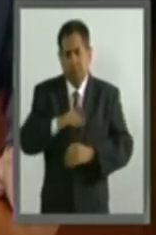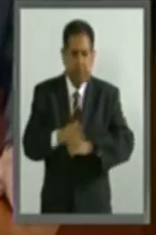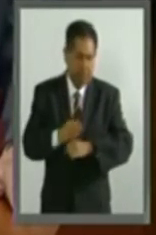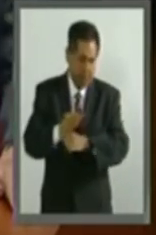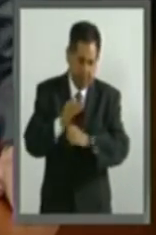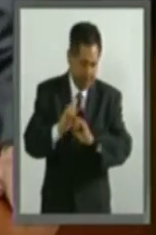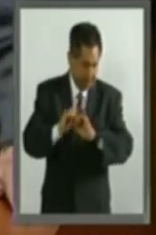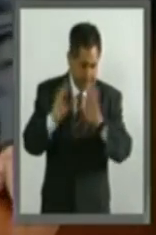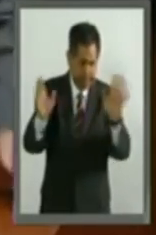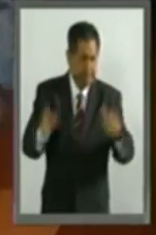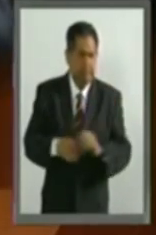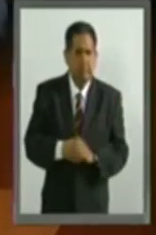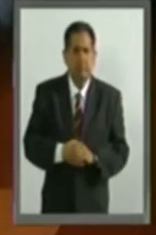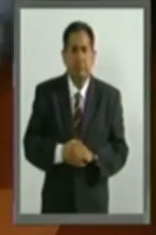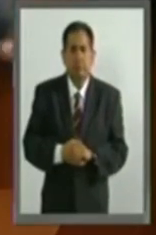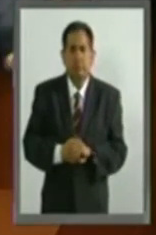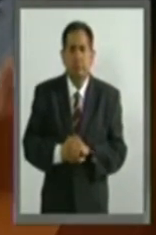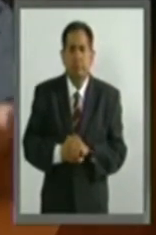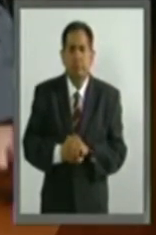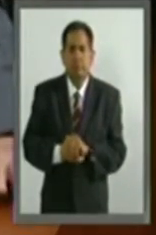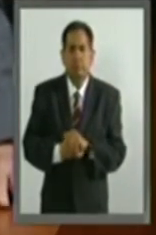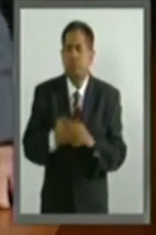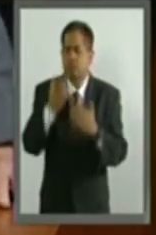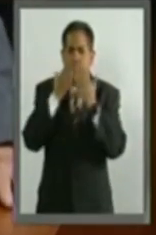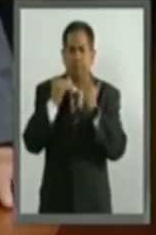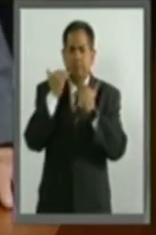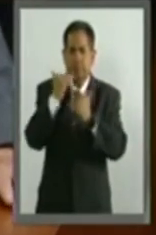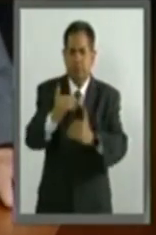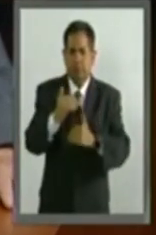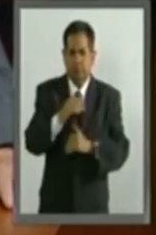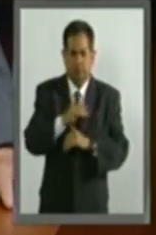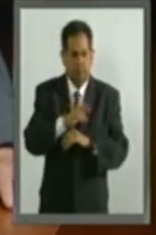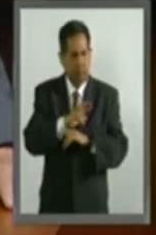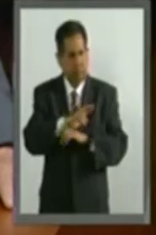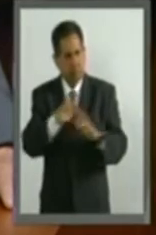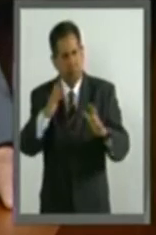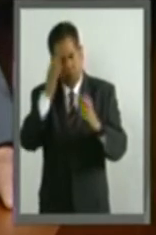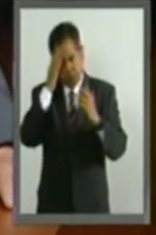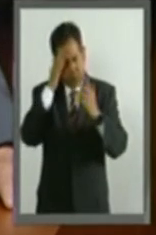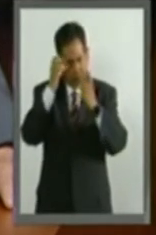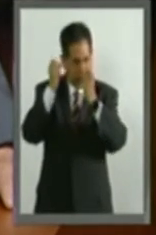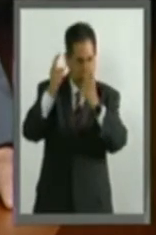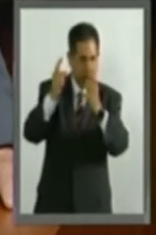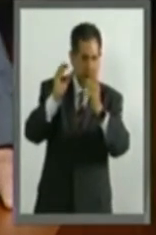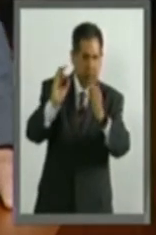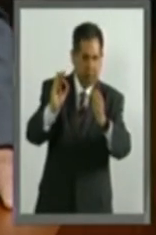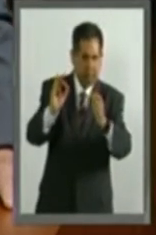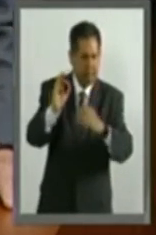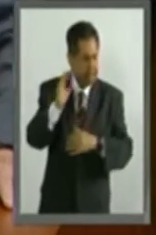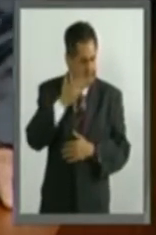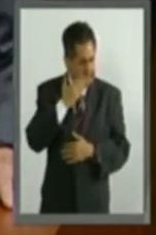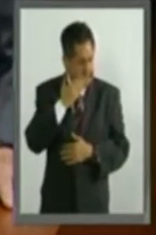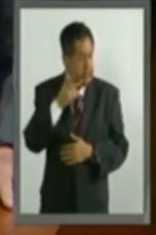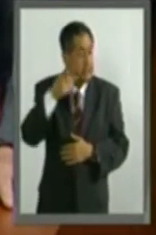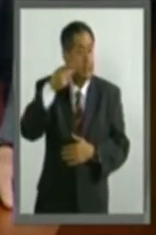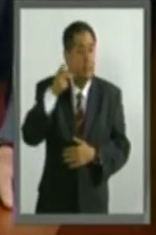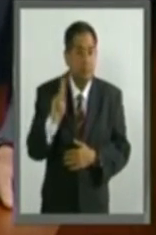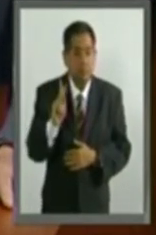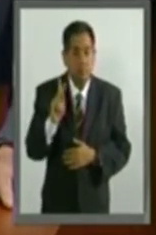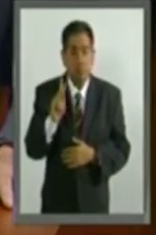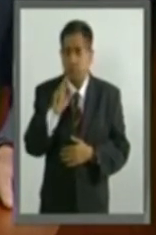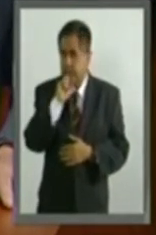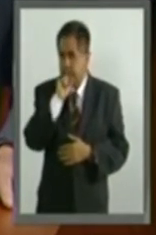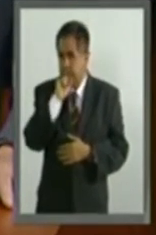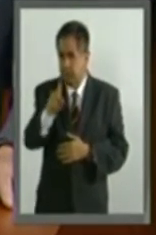momento. No hay límite en ese reconocimiento. Pero también